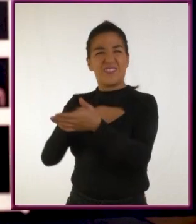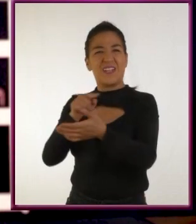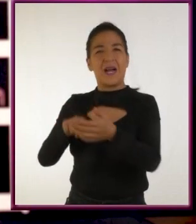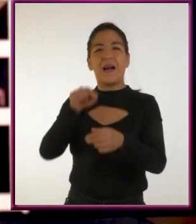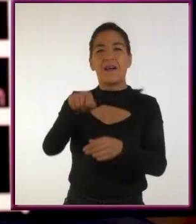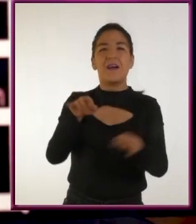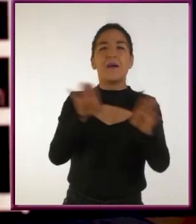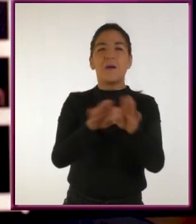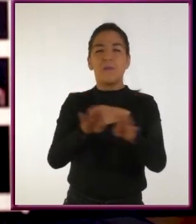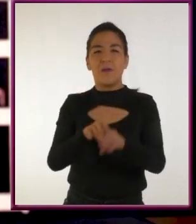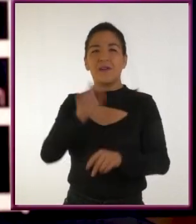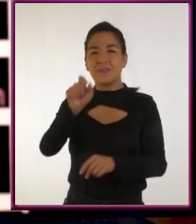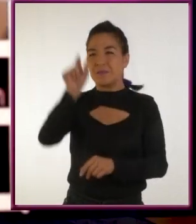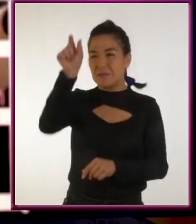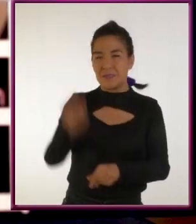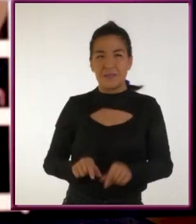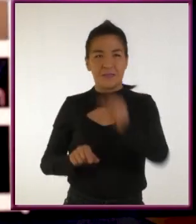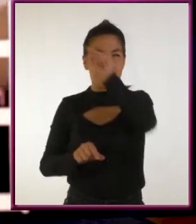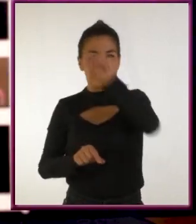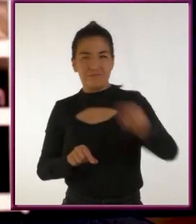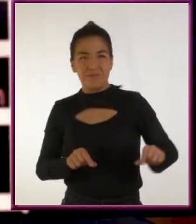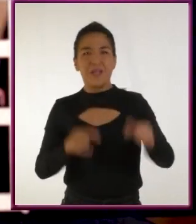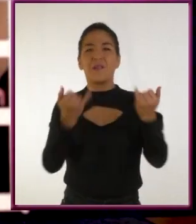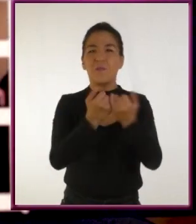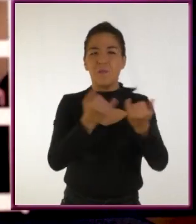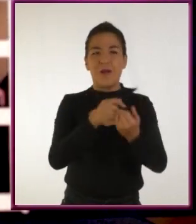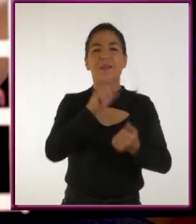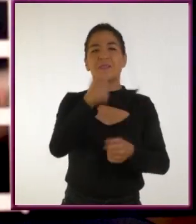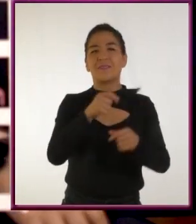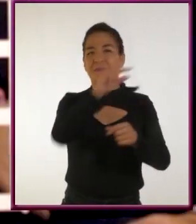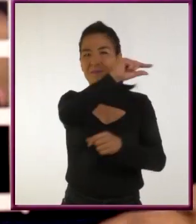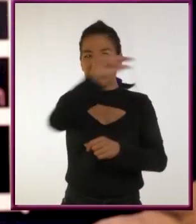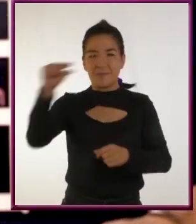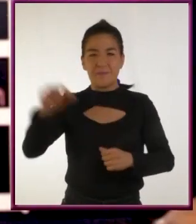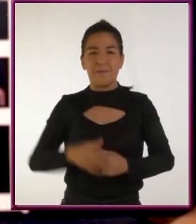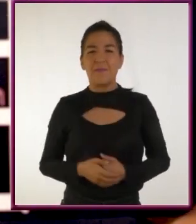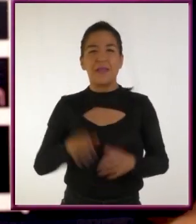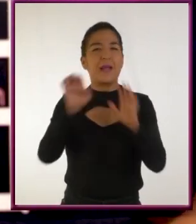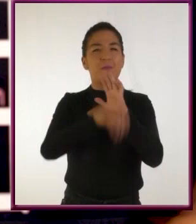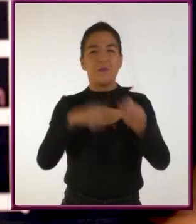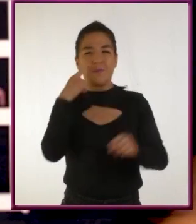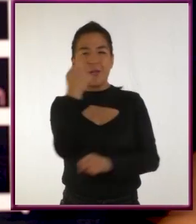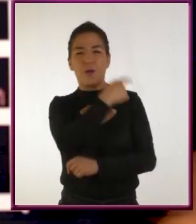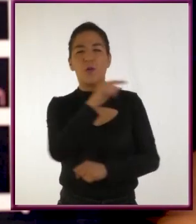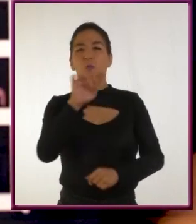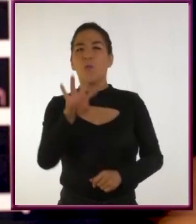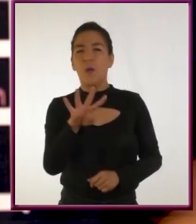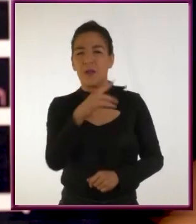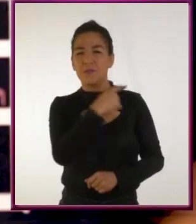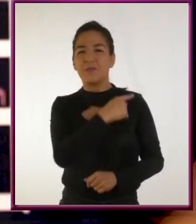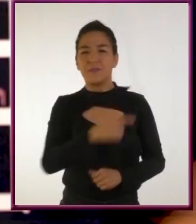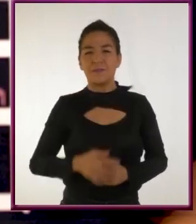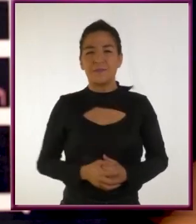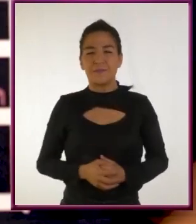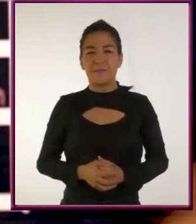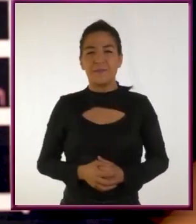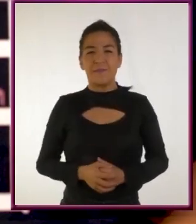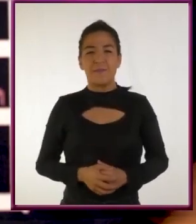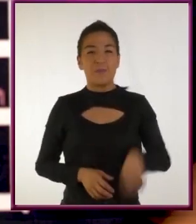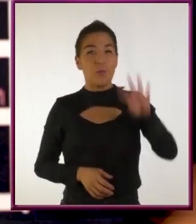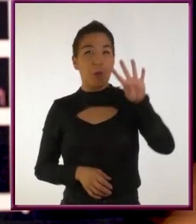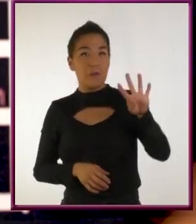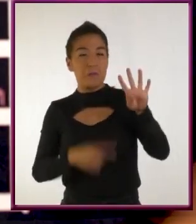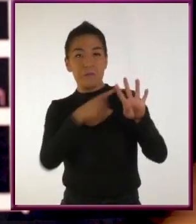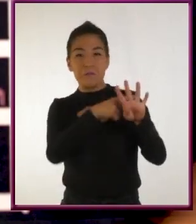los candidatos de la fila, la columna y la región. Como Por ejemplo, ¿4? este 4, exactamente. Ok.